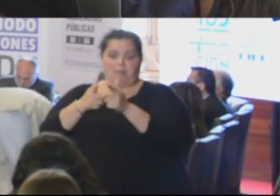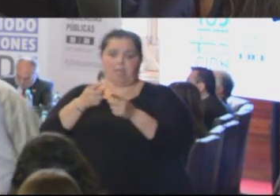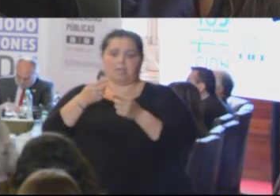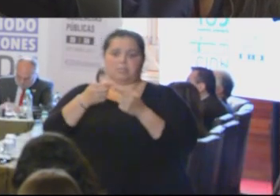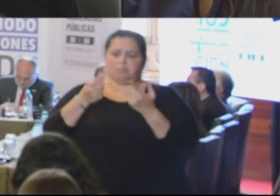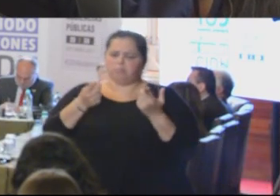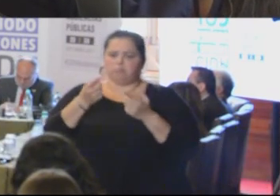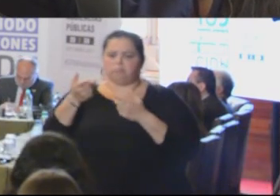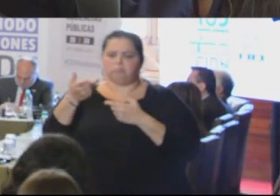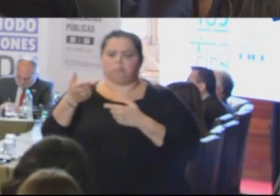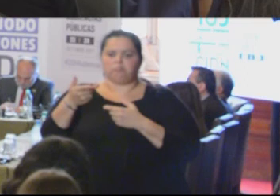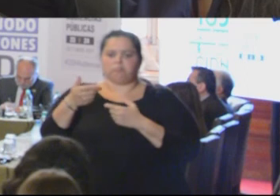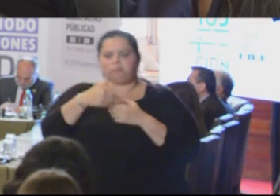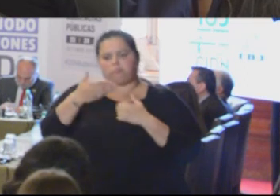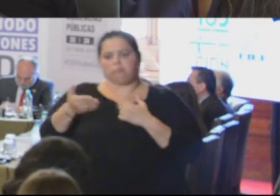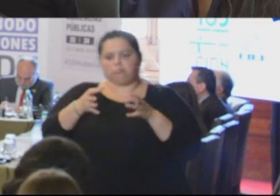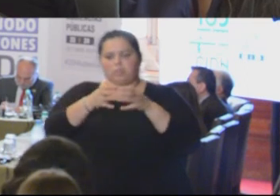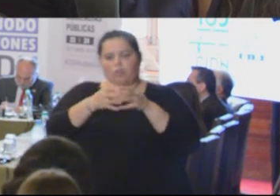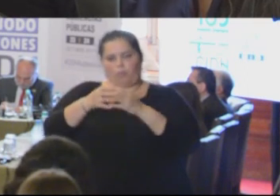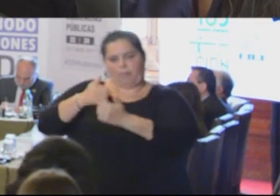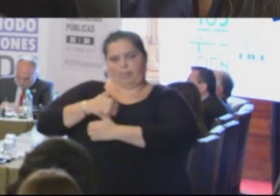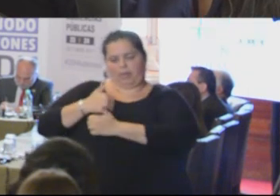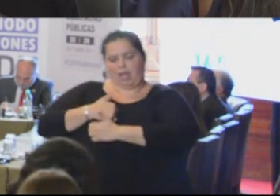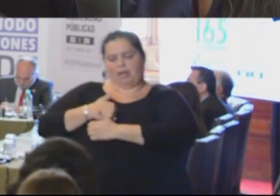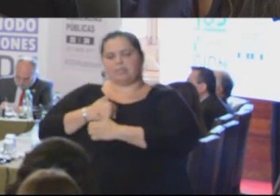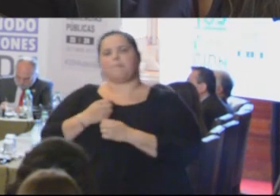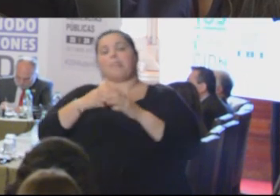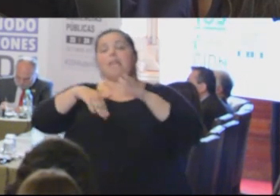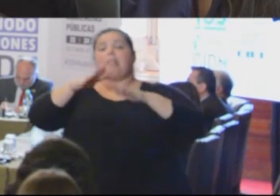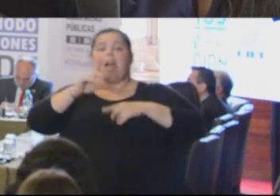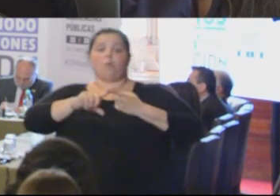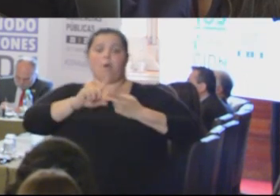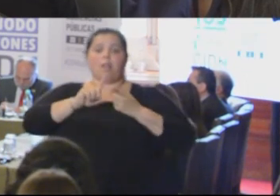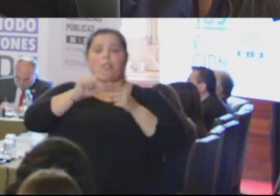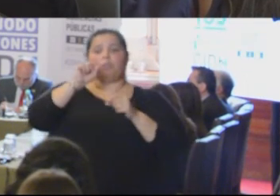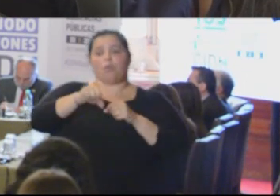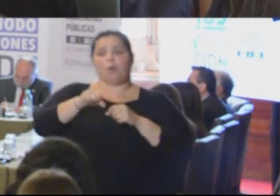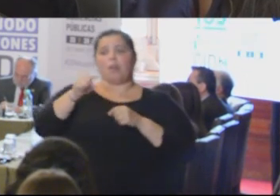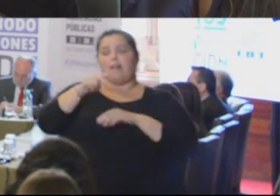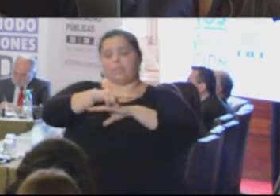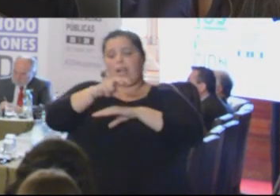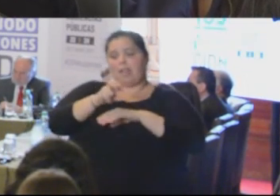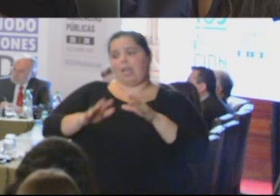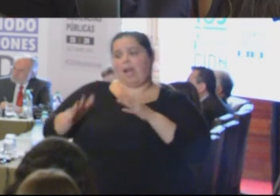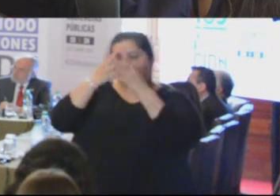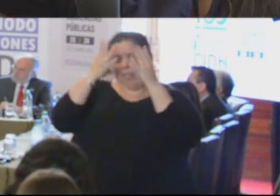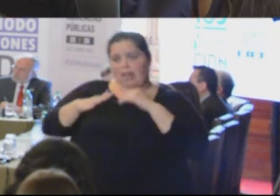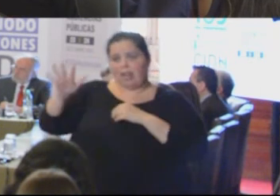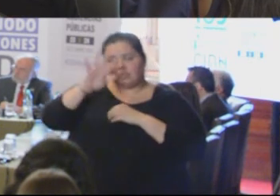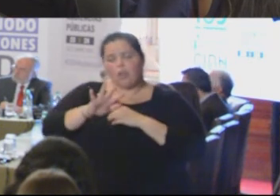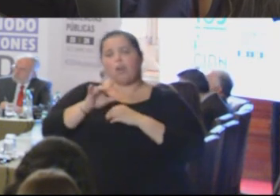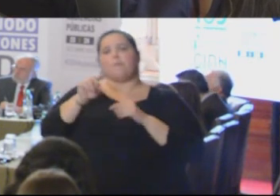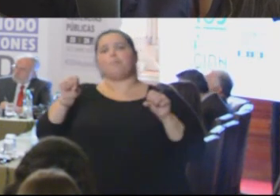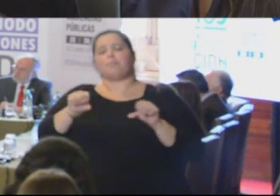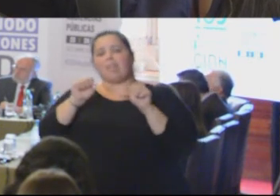de acuerdo a los datos suministrados por la fiscalía general de la nación se han proferido 787 condenas contra integrantes de las